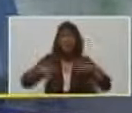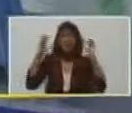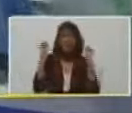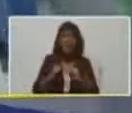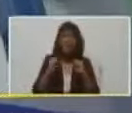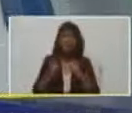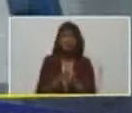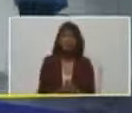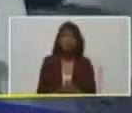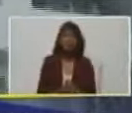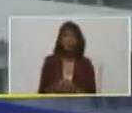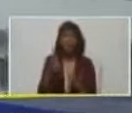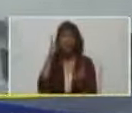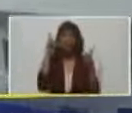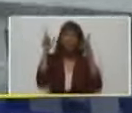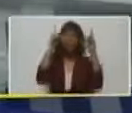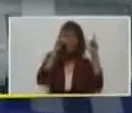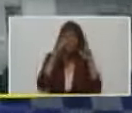Aquí estamos, pues.